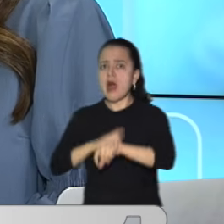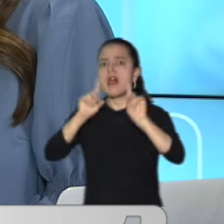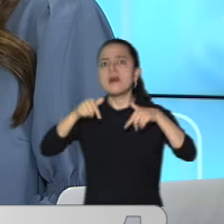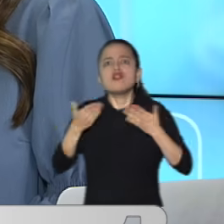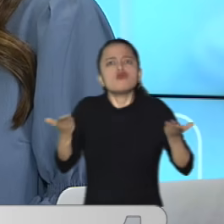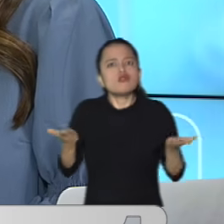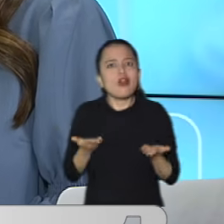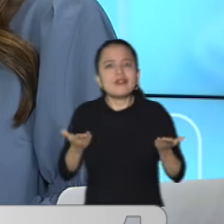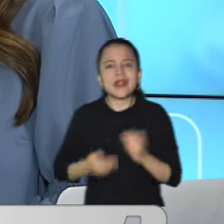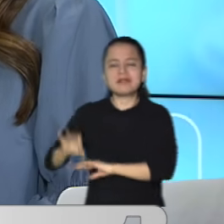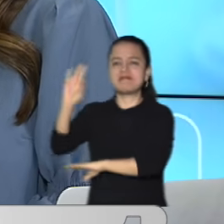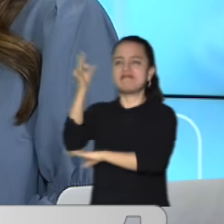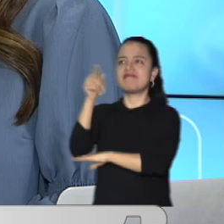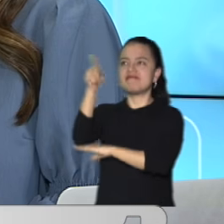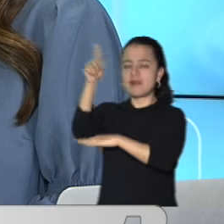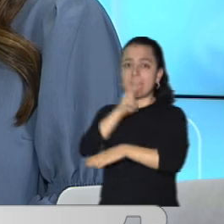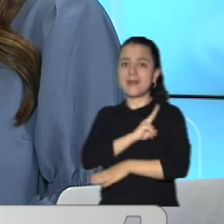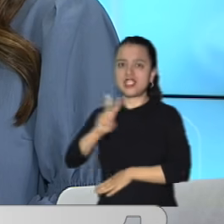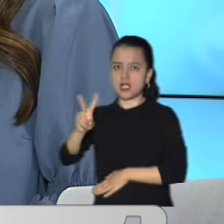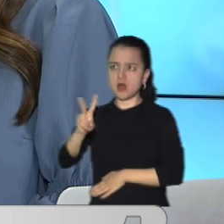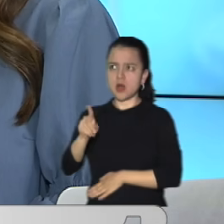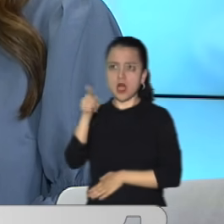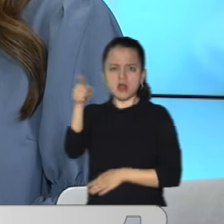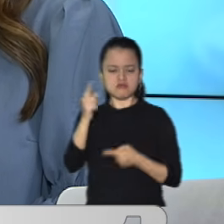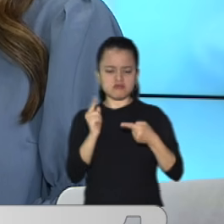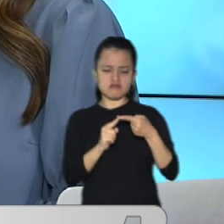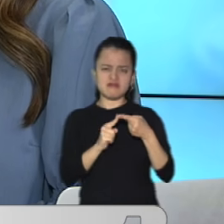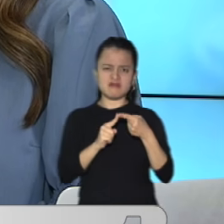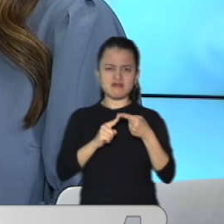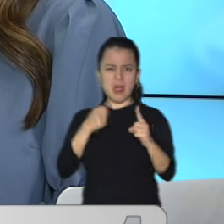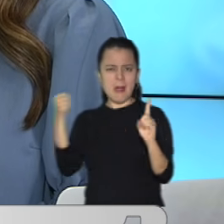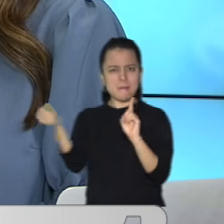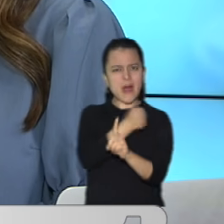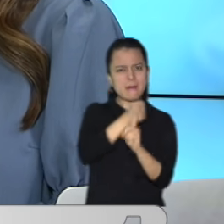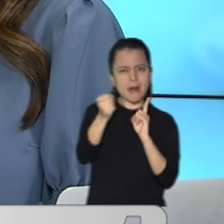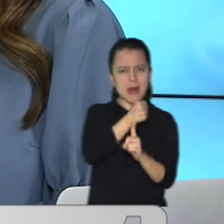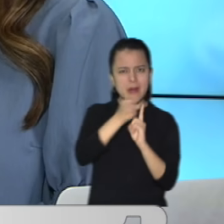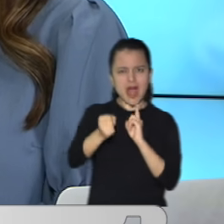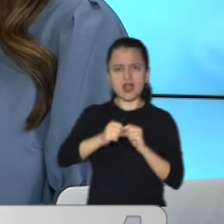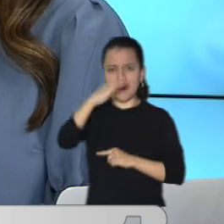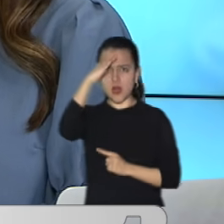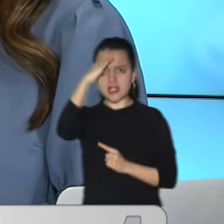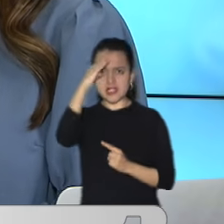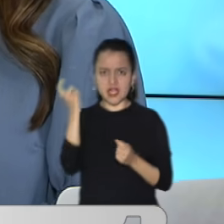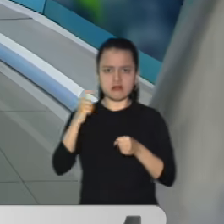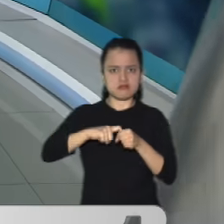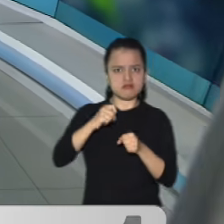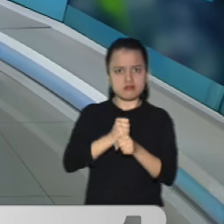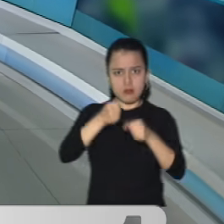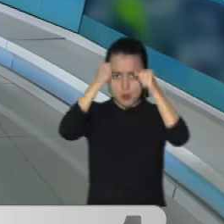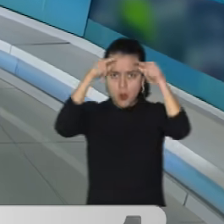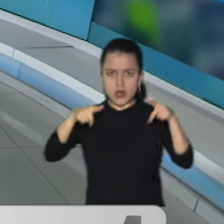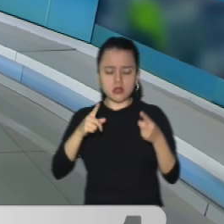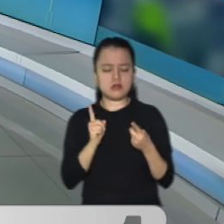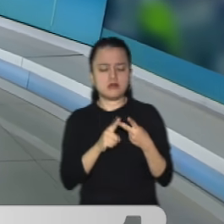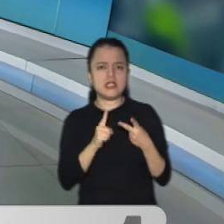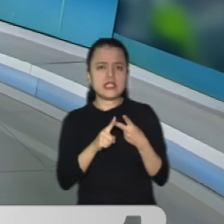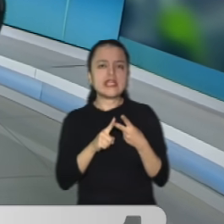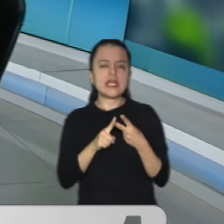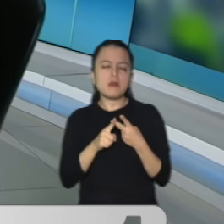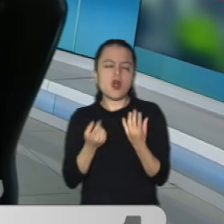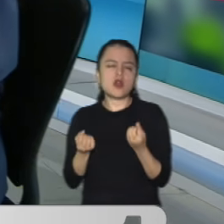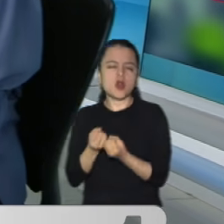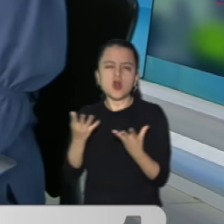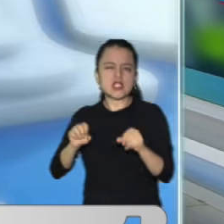presuntamente involucrados en la retención y agresión a policías en medio de un bloqueo el pasado 27 de mayo. Sebastián Bedoya, buenos días. ¿Quiénes son